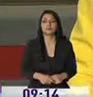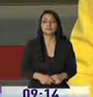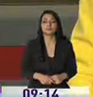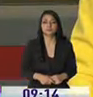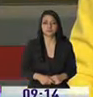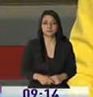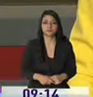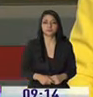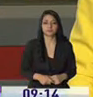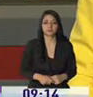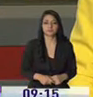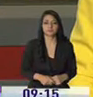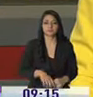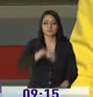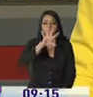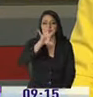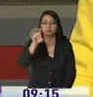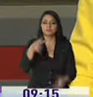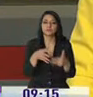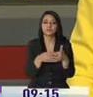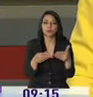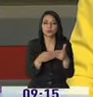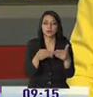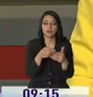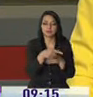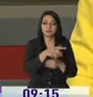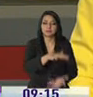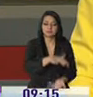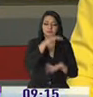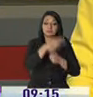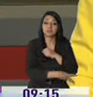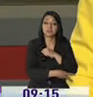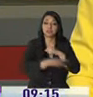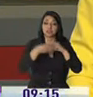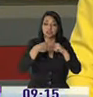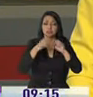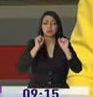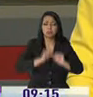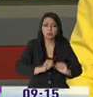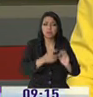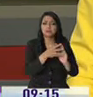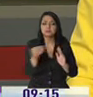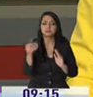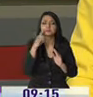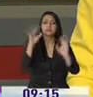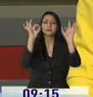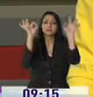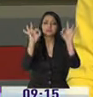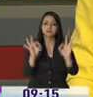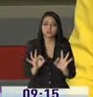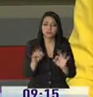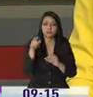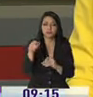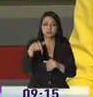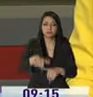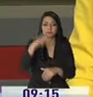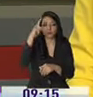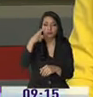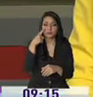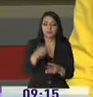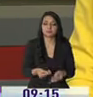Y los 40 dólares, que es el precio del barril de petróleo, se podría tomar como referencia para la proforma presupuestaria que se presentará en